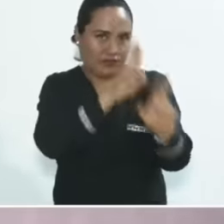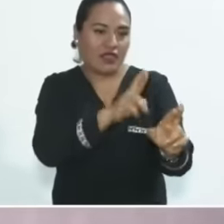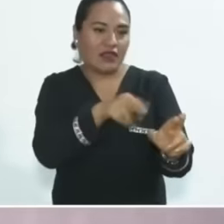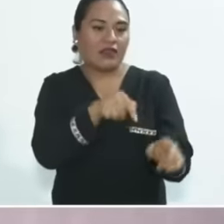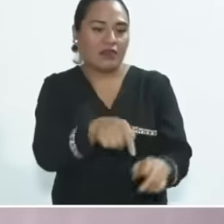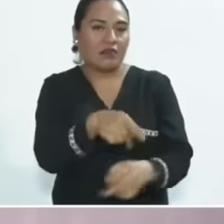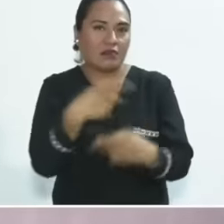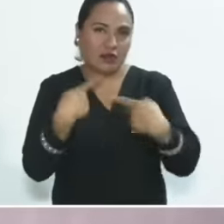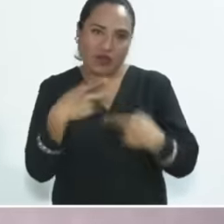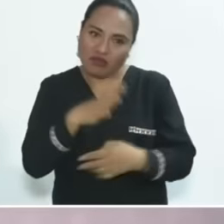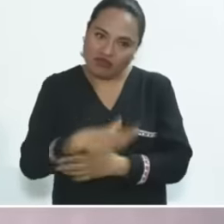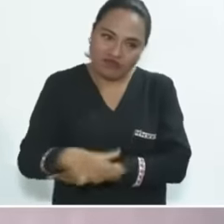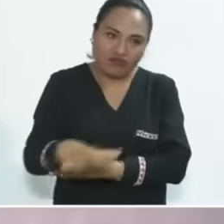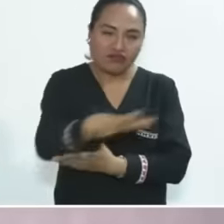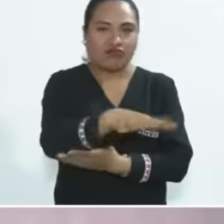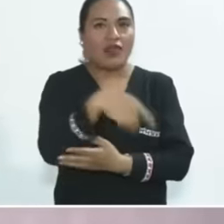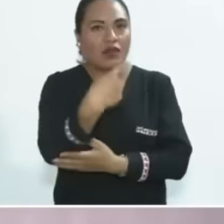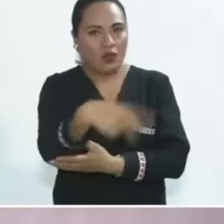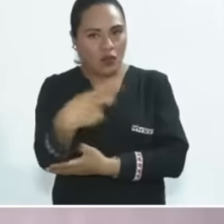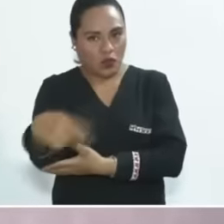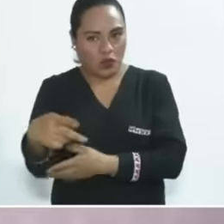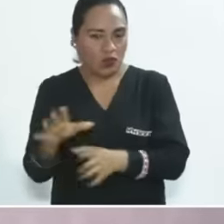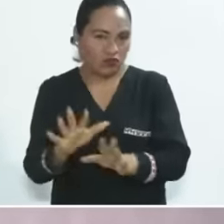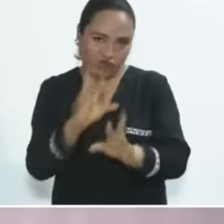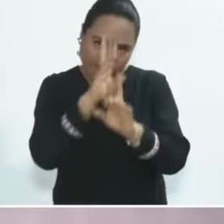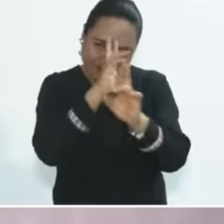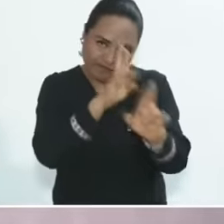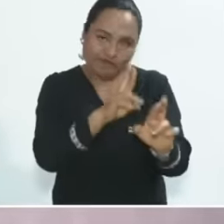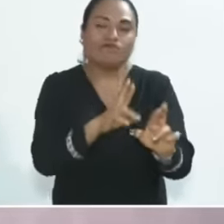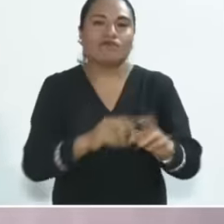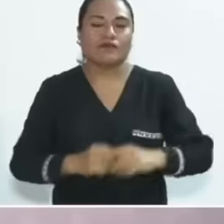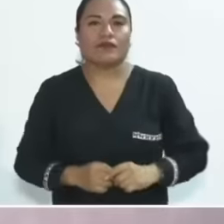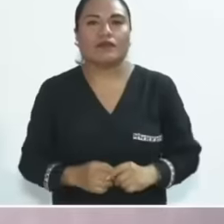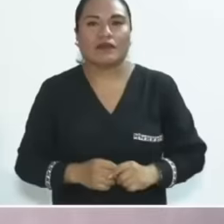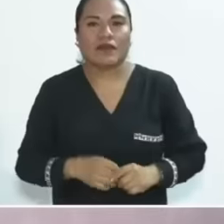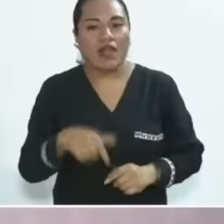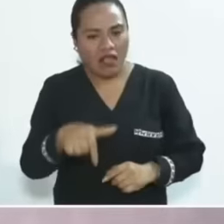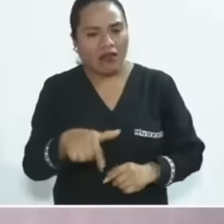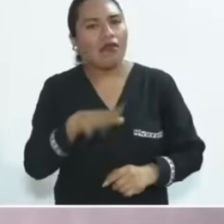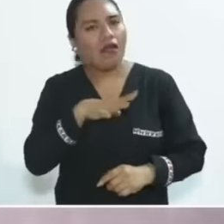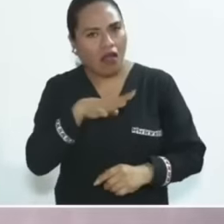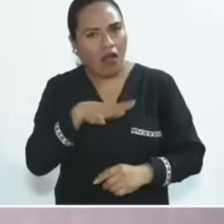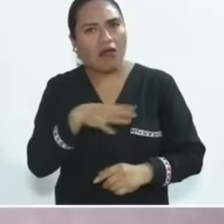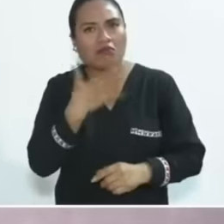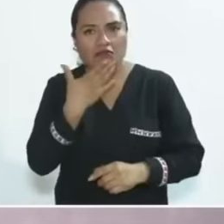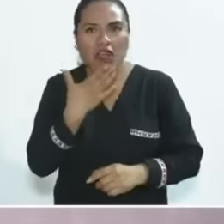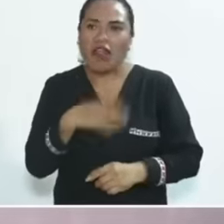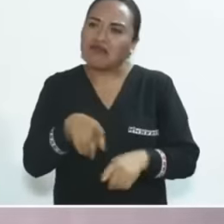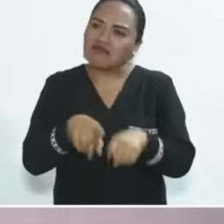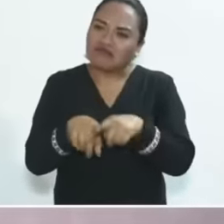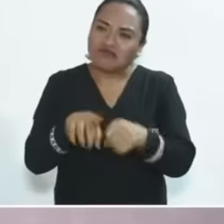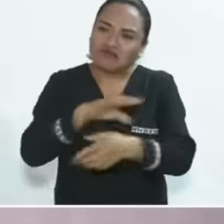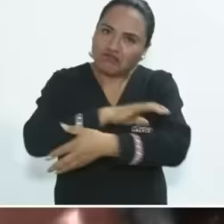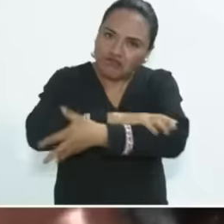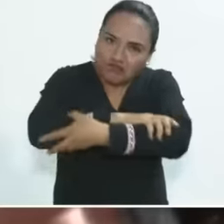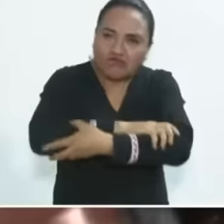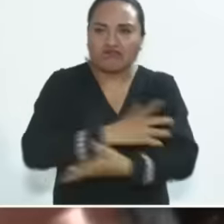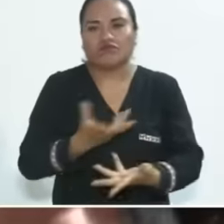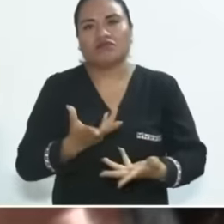comunal. Aquí hay mucha fraternidad, mucha